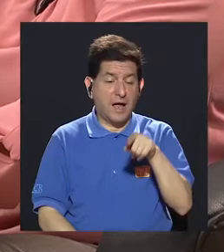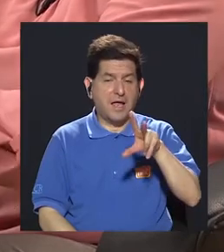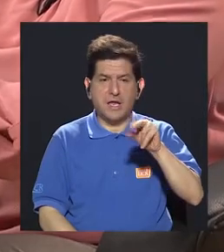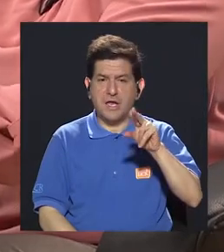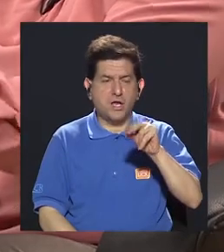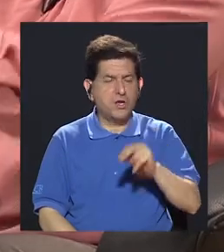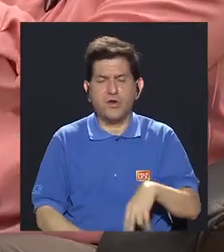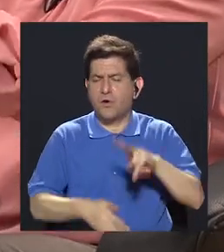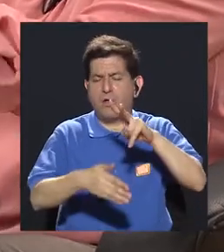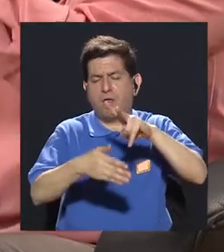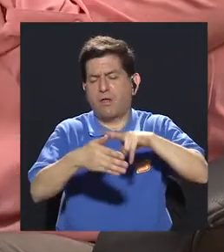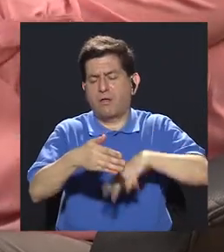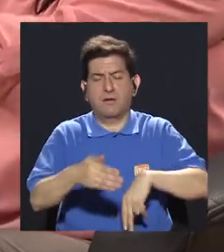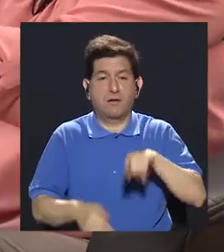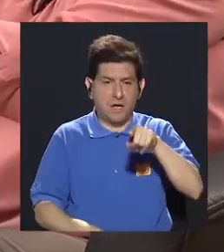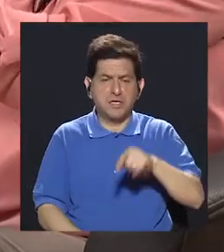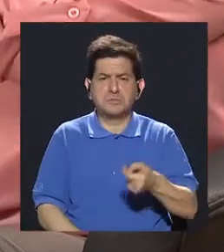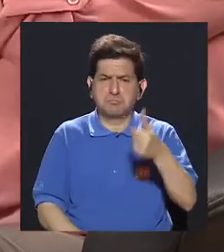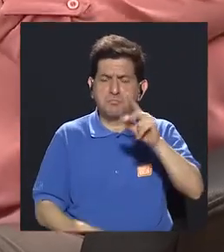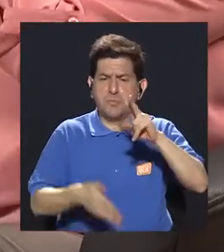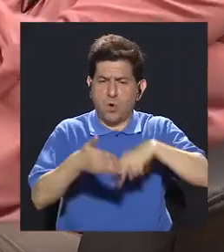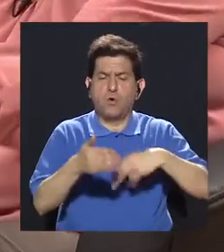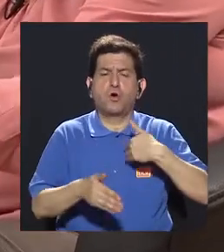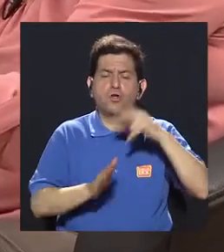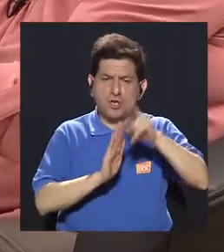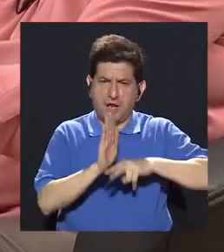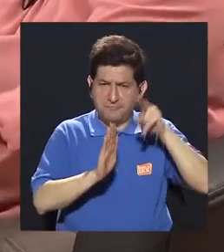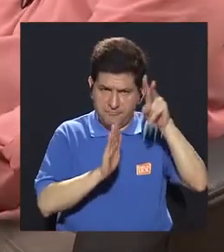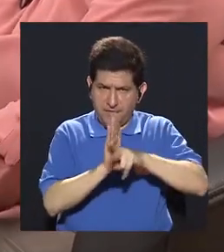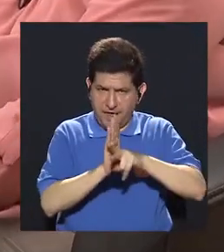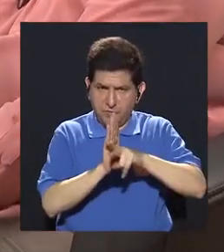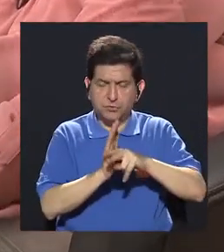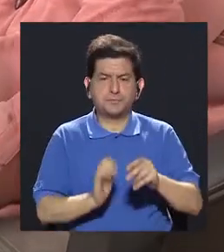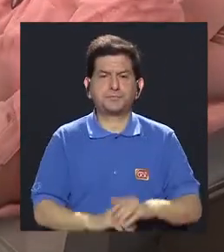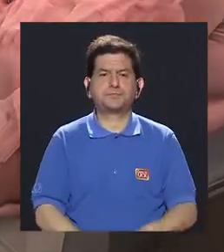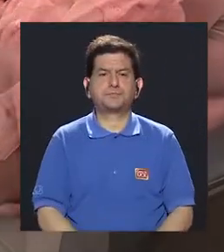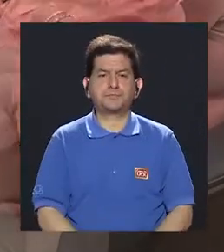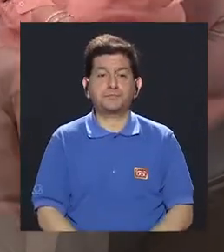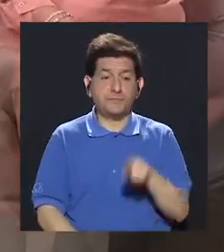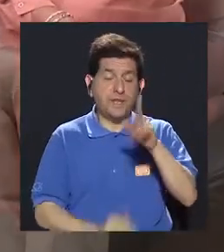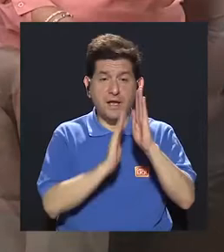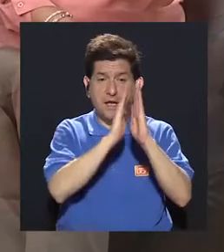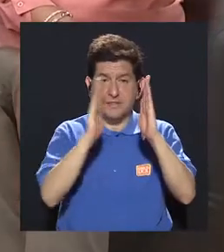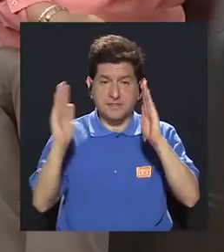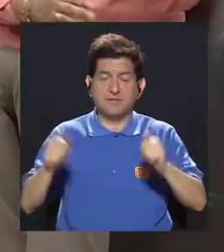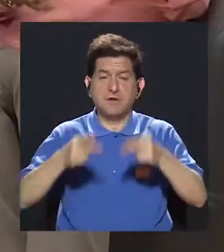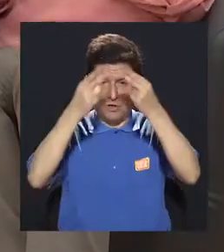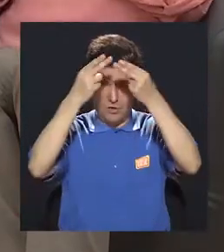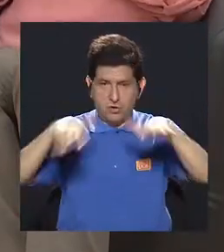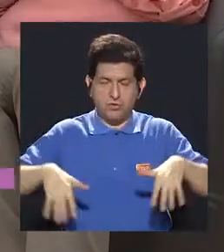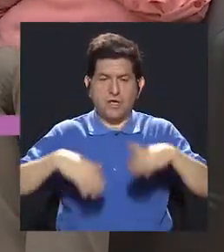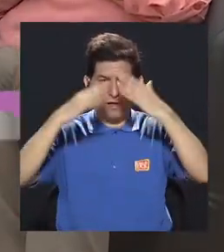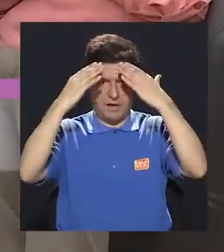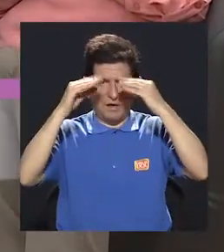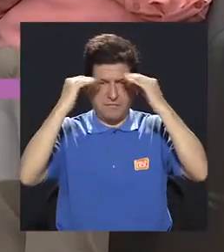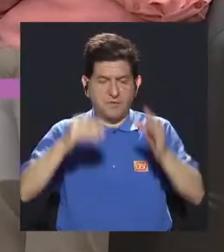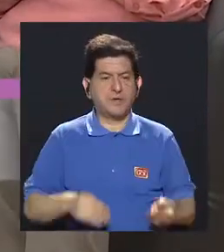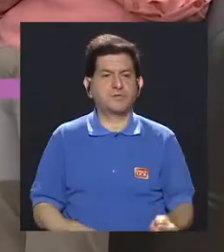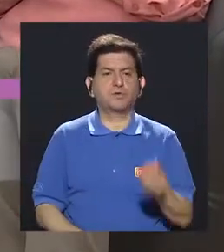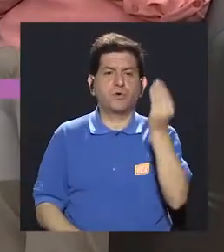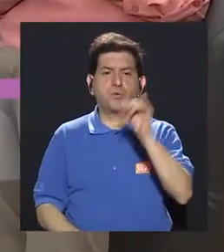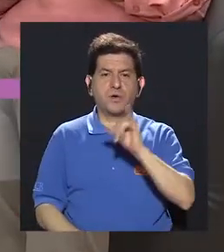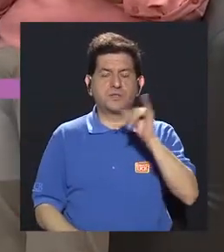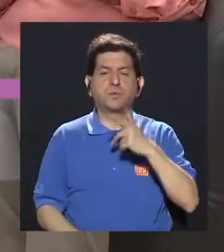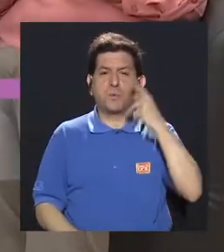no leen mucho, breve, atractiva, con videos, ¿verdad? Entonces, En esta biblioteca virtual se pueden informar tanto